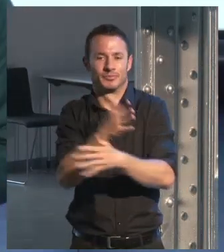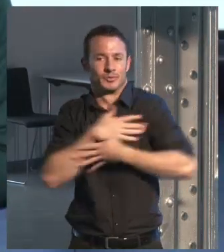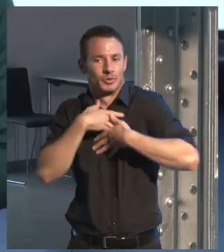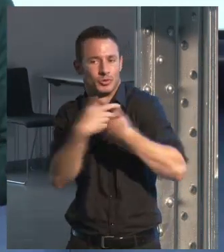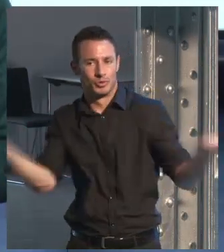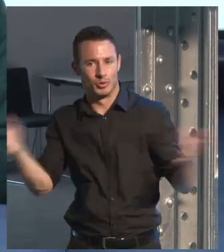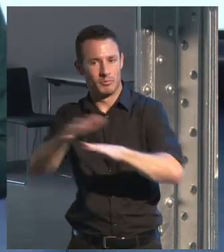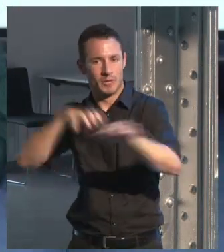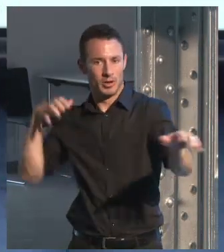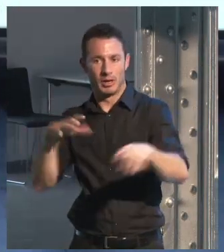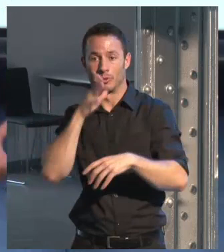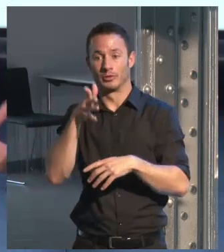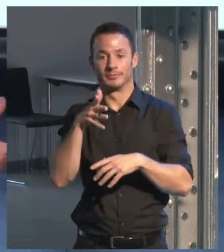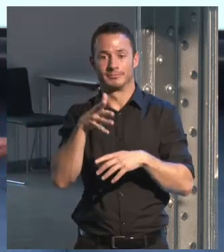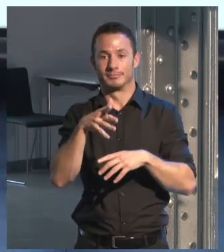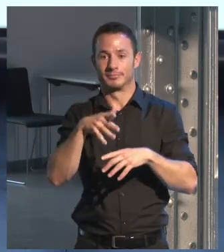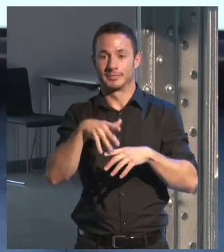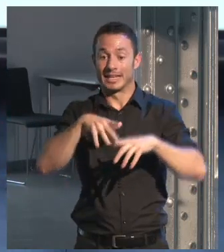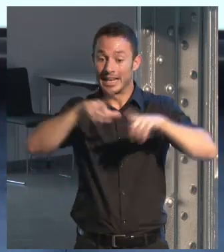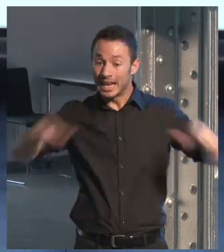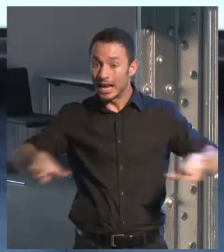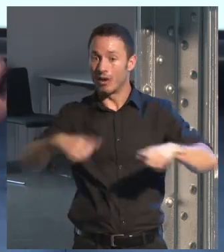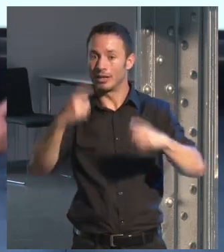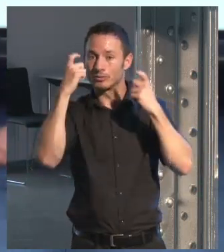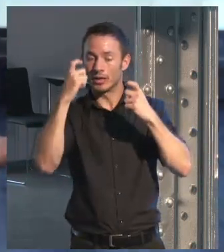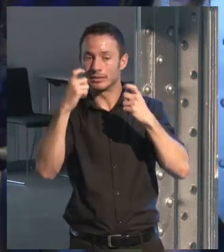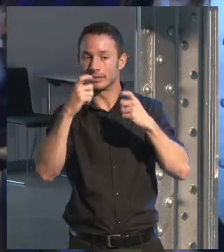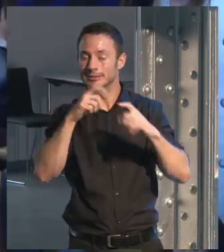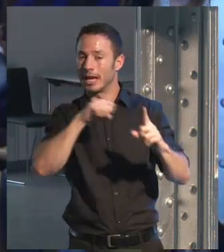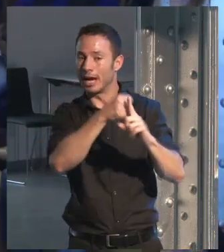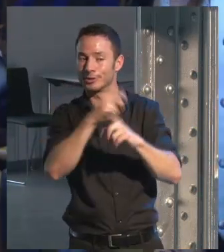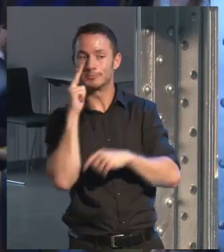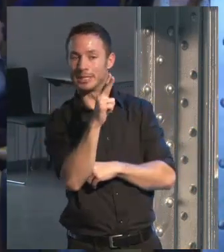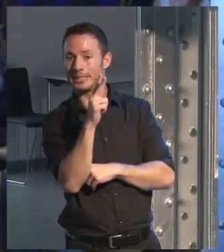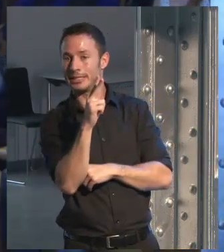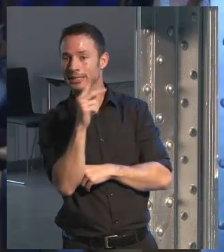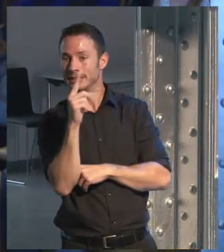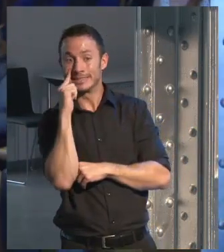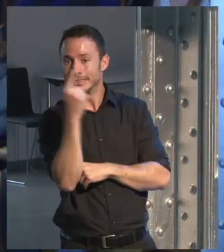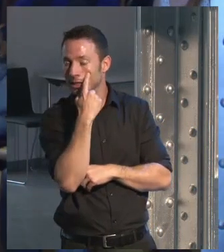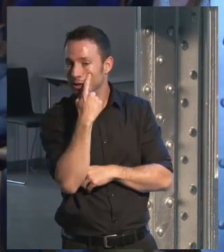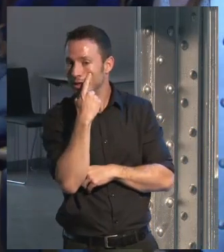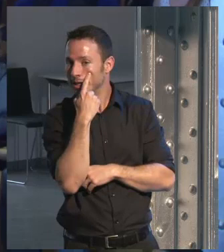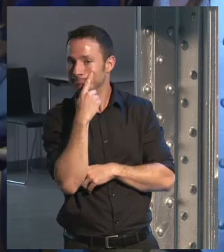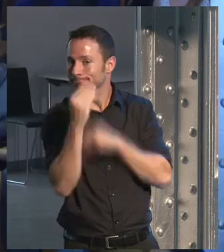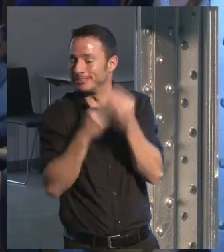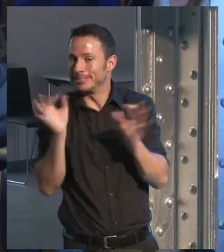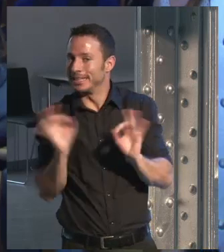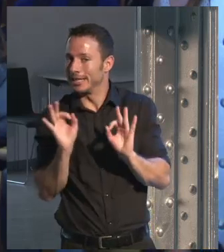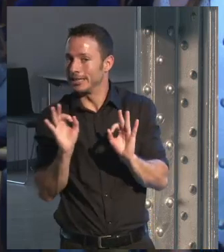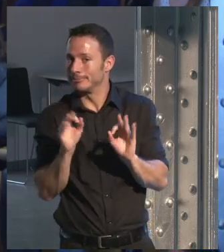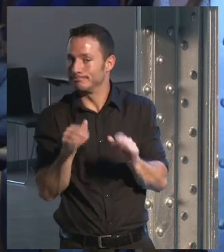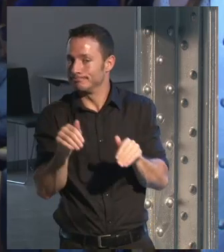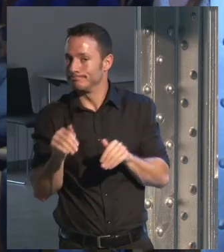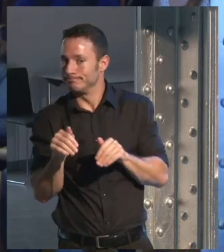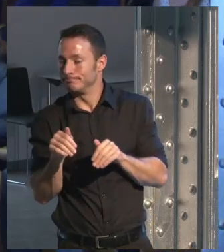aula donde hay una situación de acoso y que no hace nada, porque ni nosotros cuando éramos pequeños hicimos nada, ni nadie hace absolutamente nada, porque no tienen